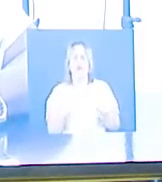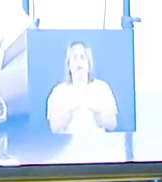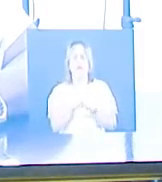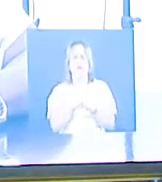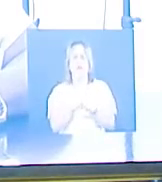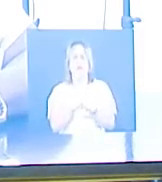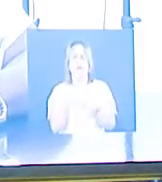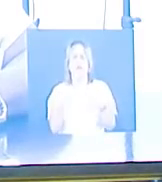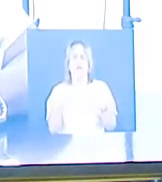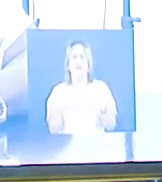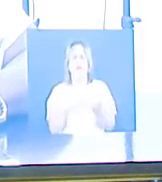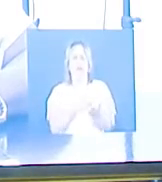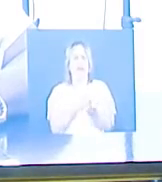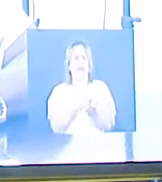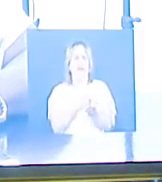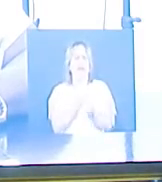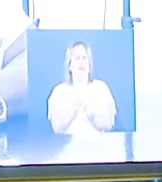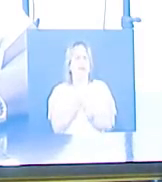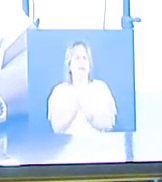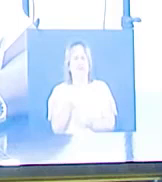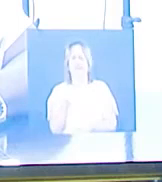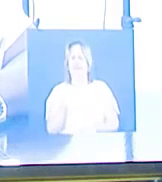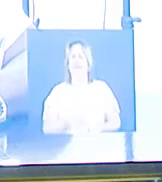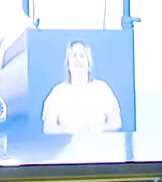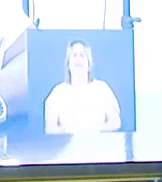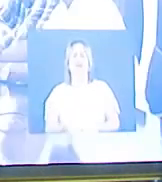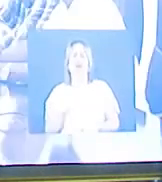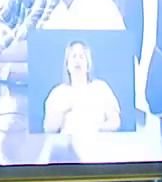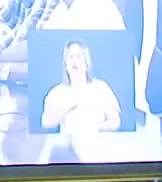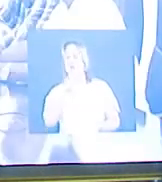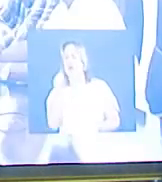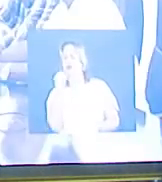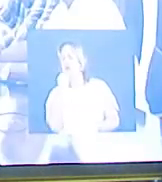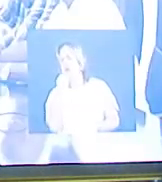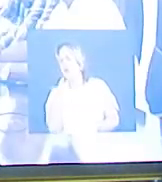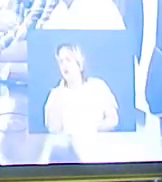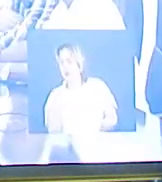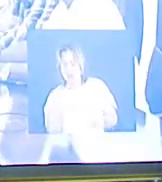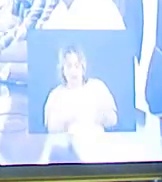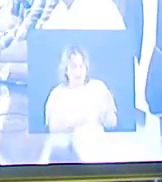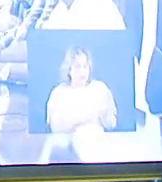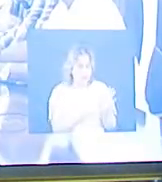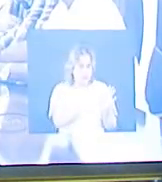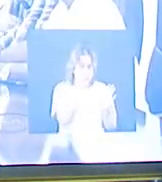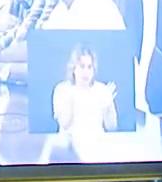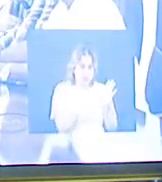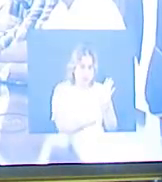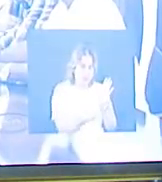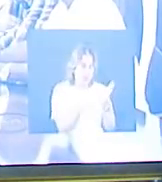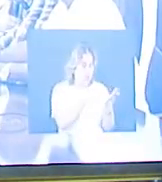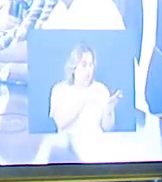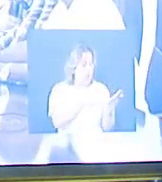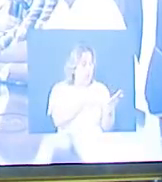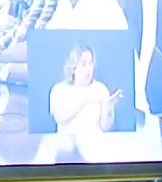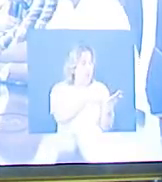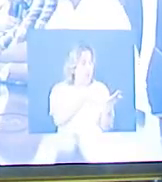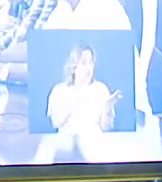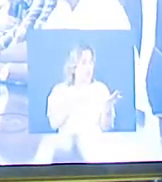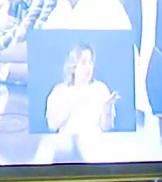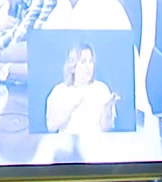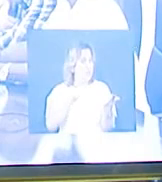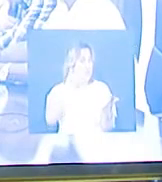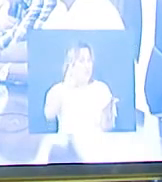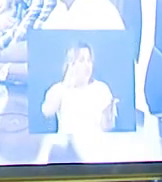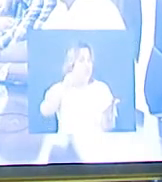seguimiento del tema a partir de los trabajos de los periodistas, dígase reportaje, un reportaje de profundidad, no un